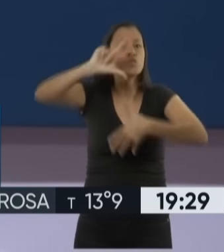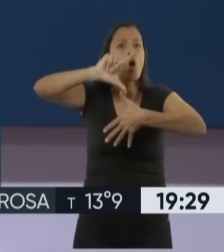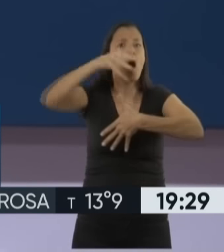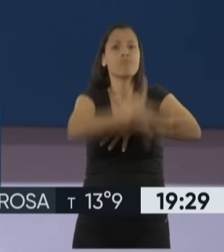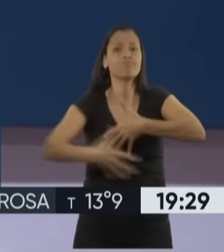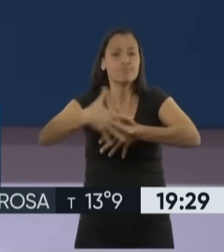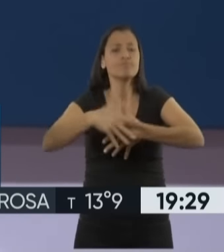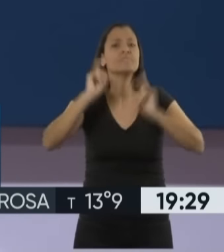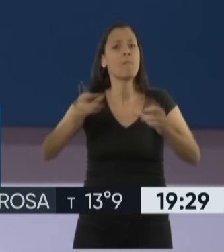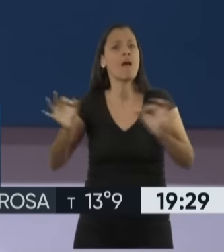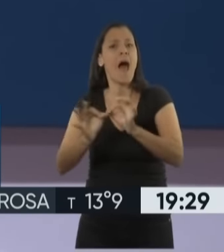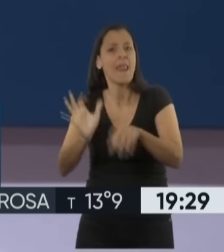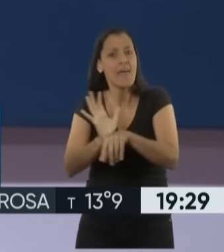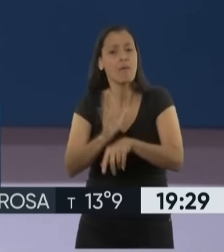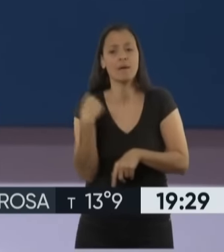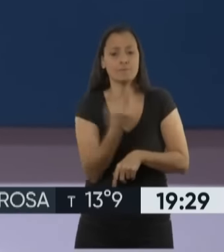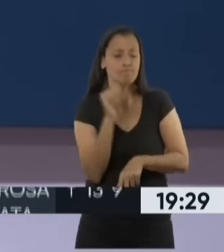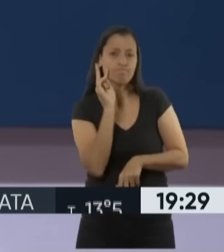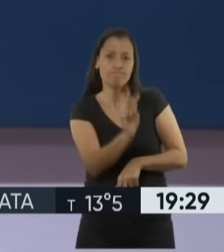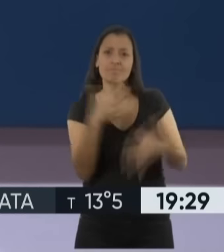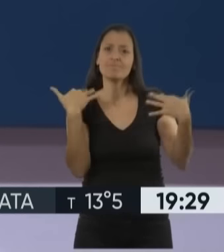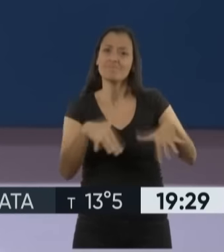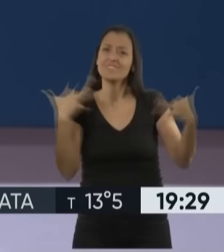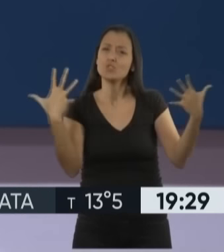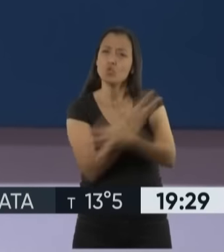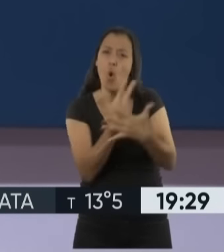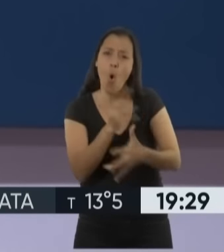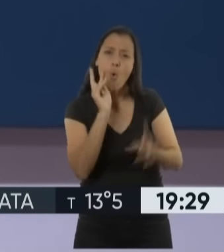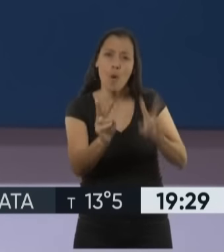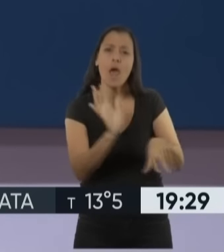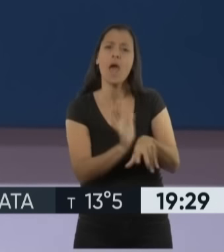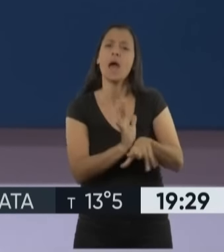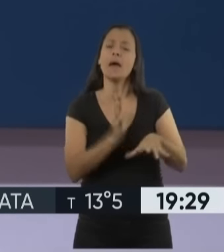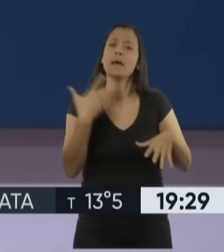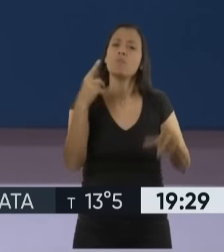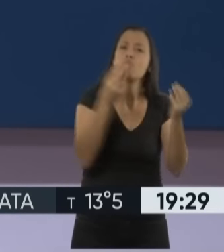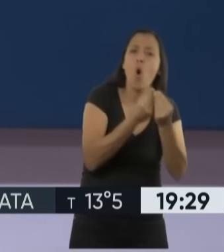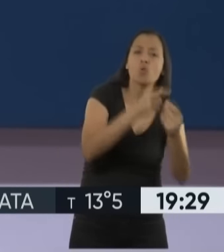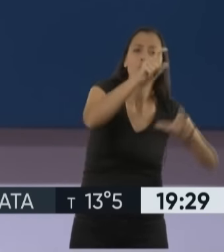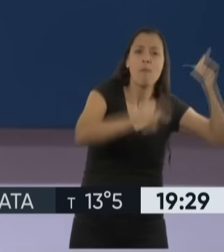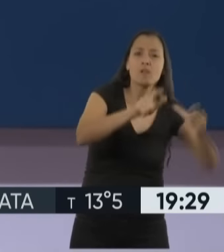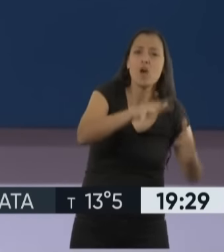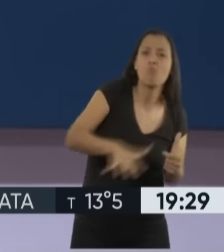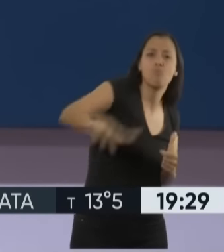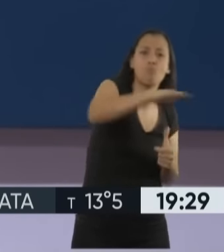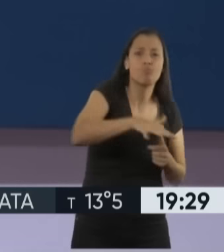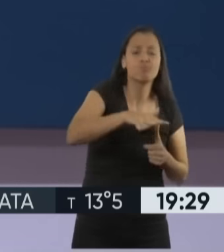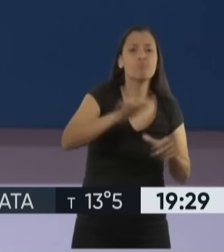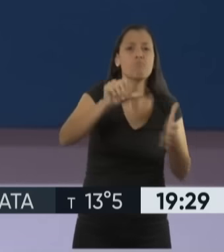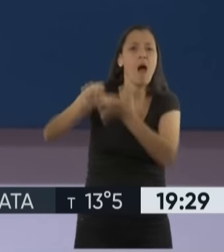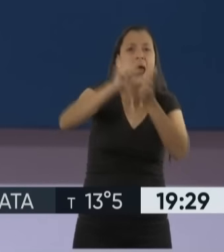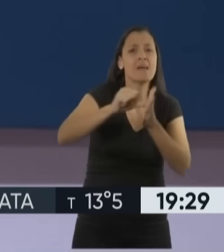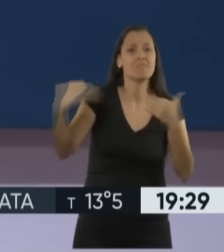y el caribe miran con dolor el padecimiento que suele llevan pro pueblos hermanos